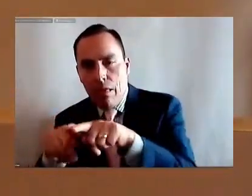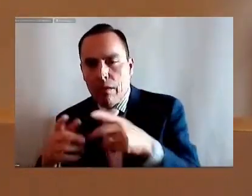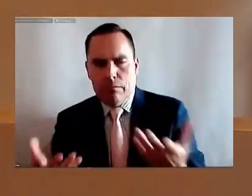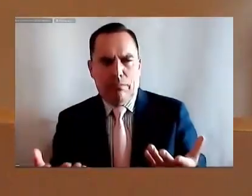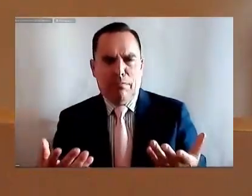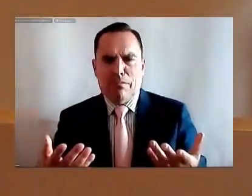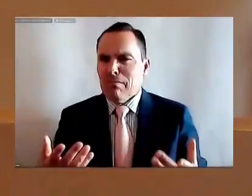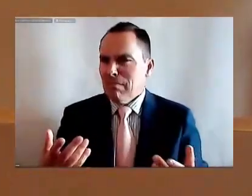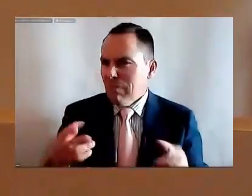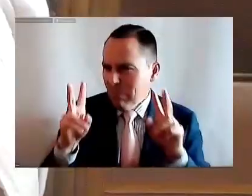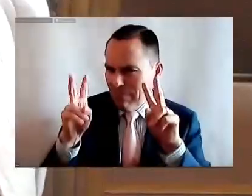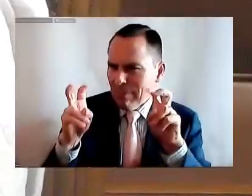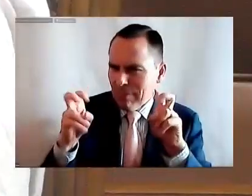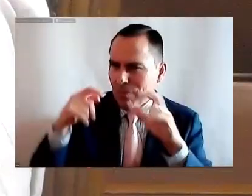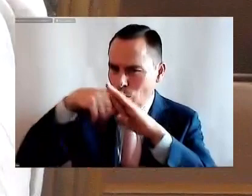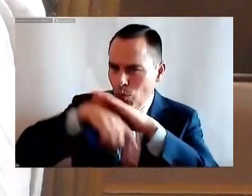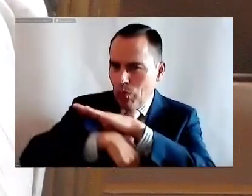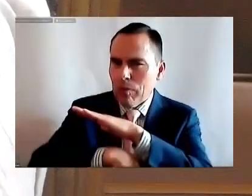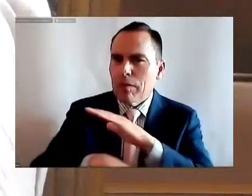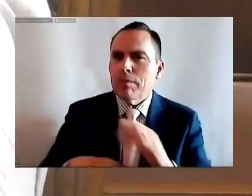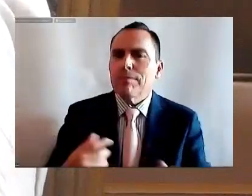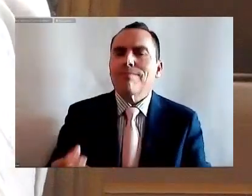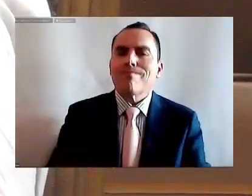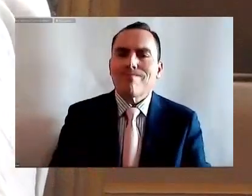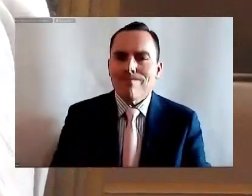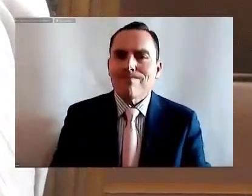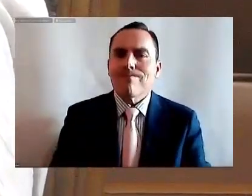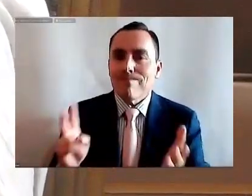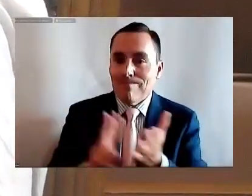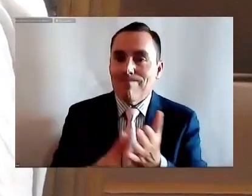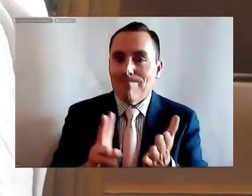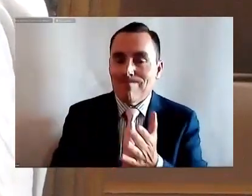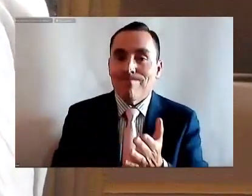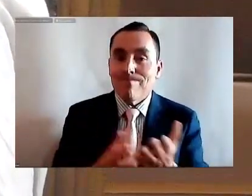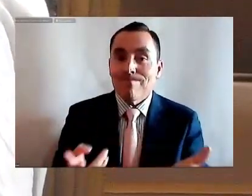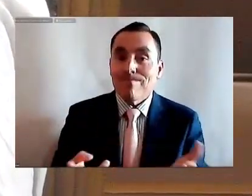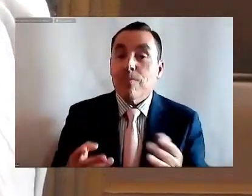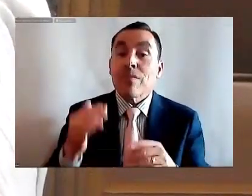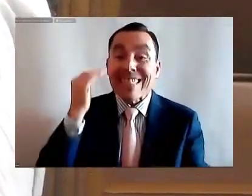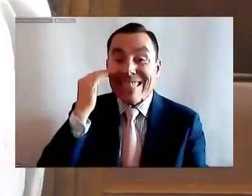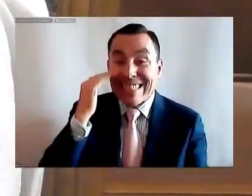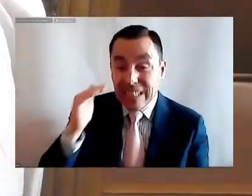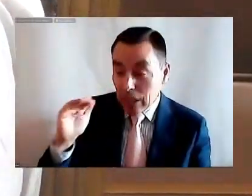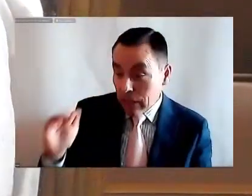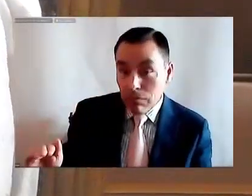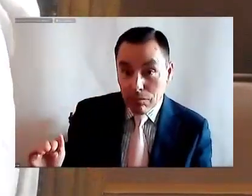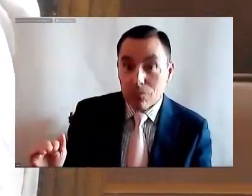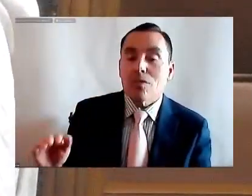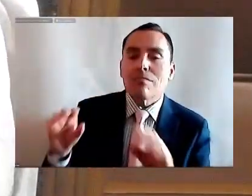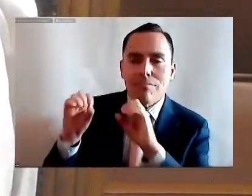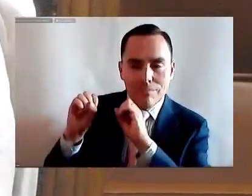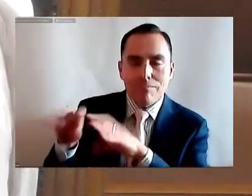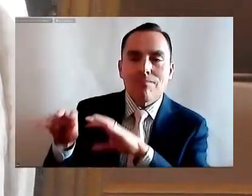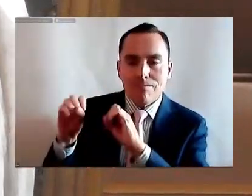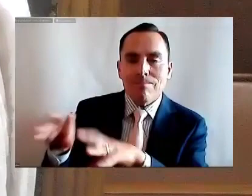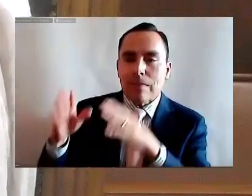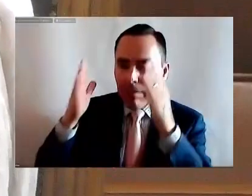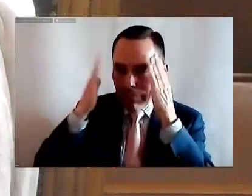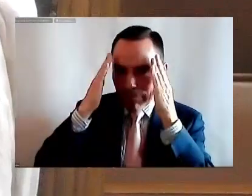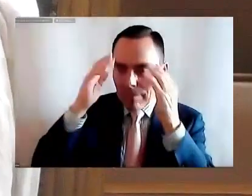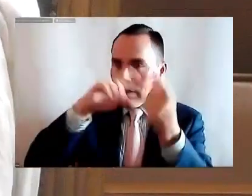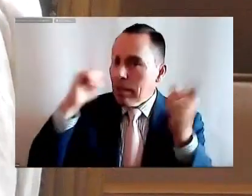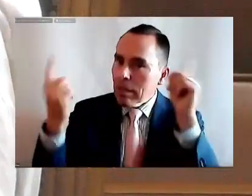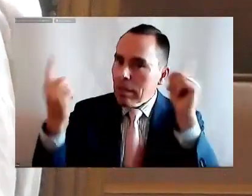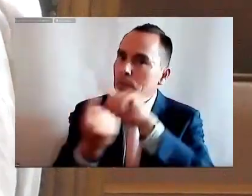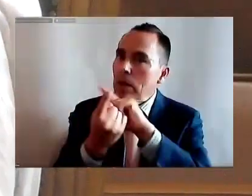muy profundo en esto. Por eso es que, como dije, desde la más tierna infancia hay que hacer cambiar la mente de los niños, o